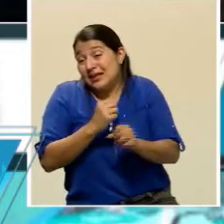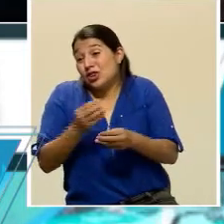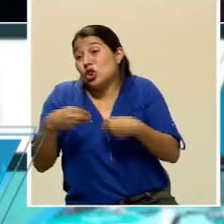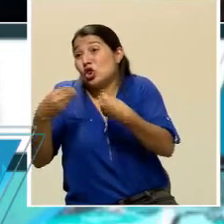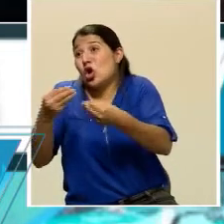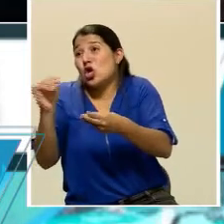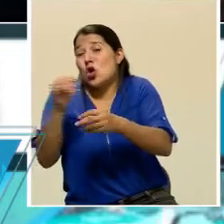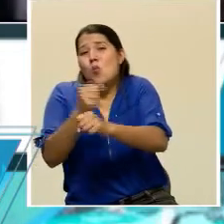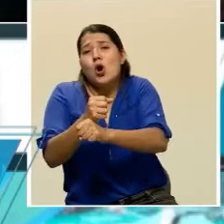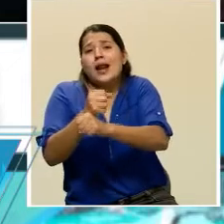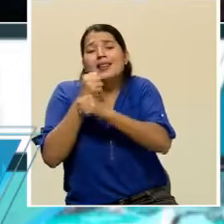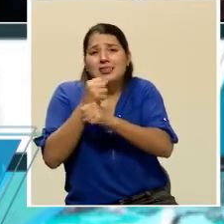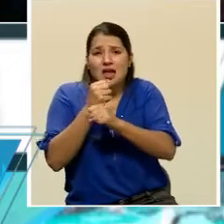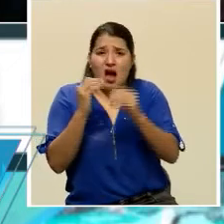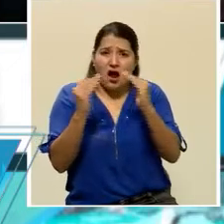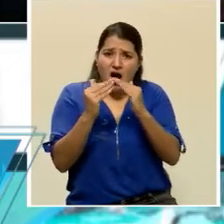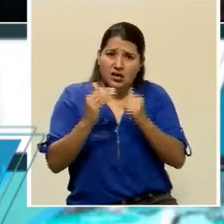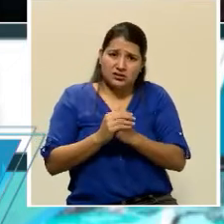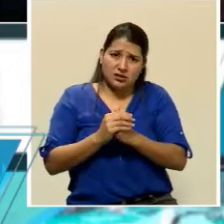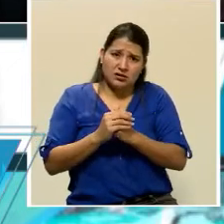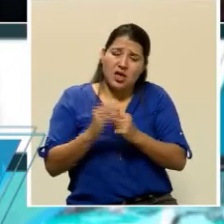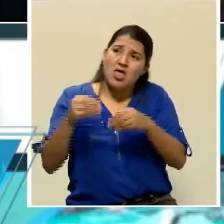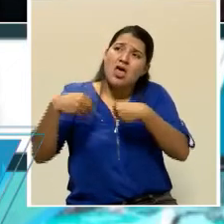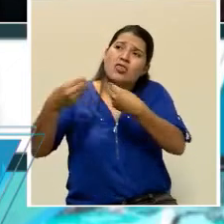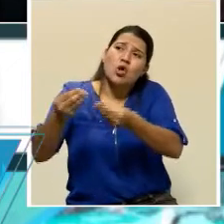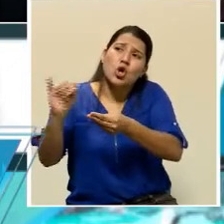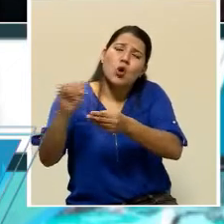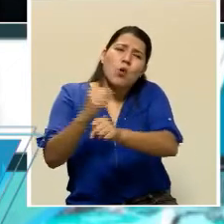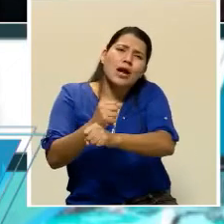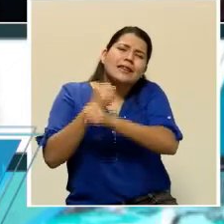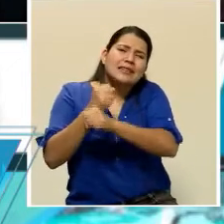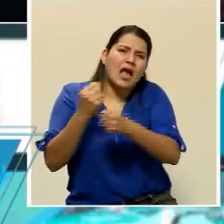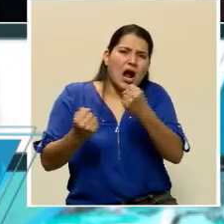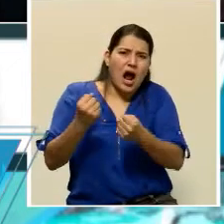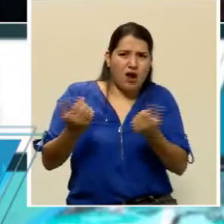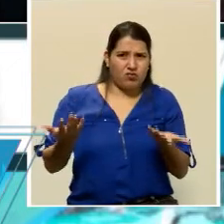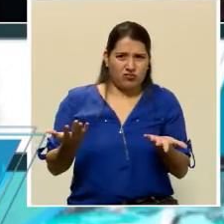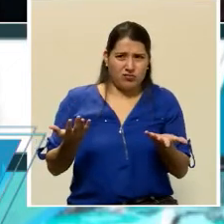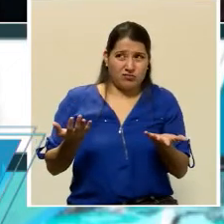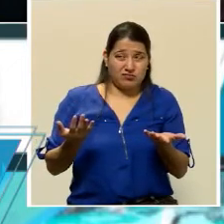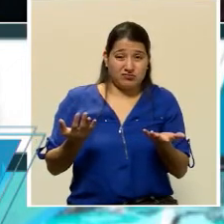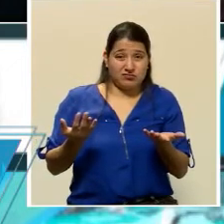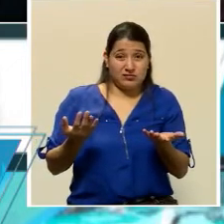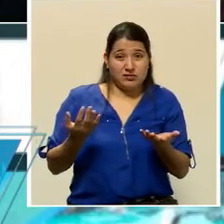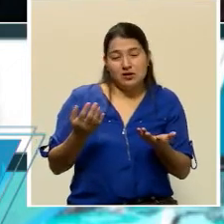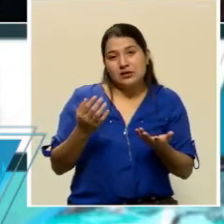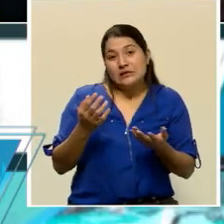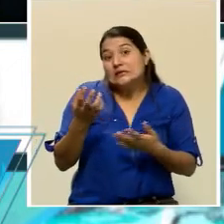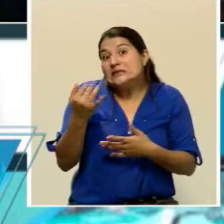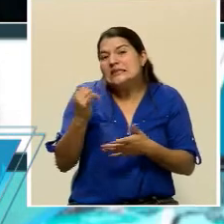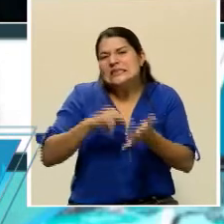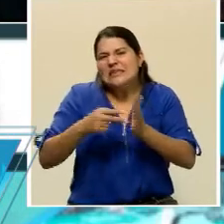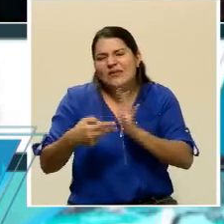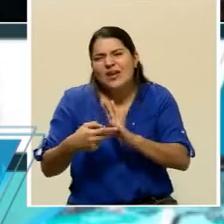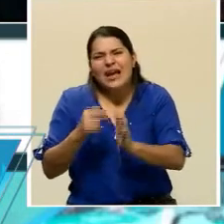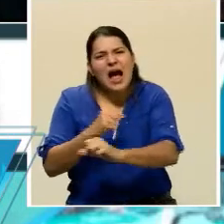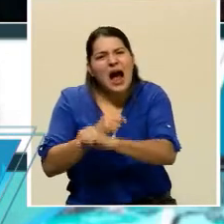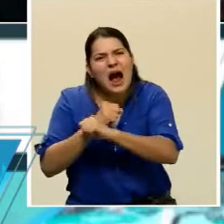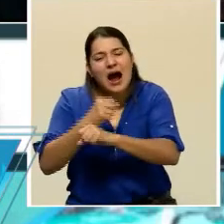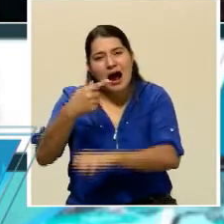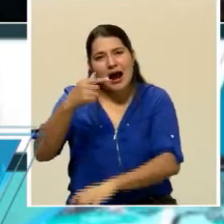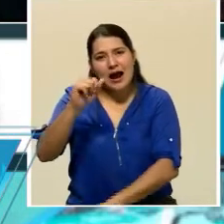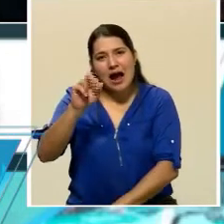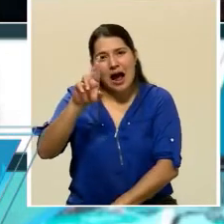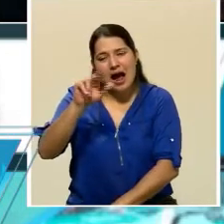o su carro? Lo último que le queda como disponible. se insiste en